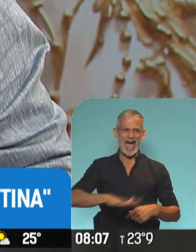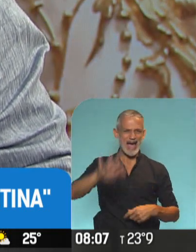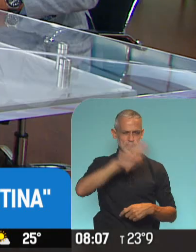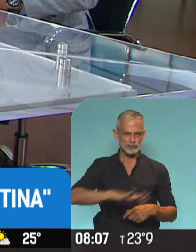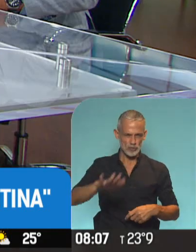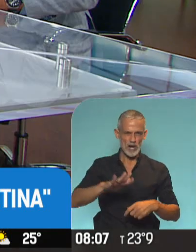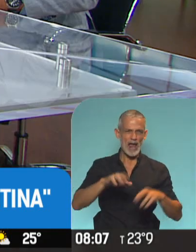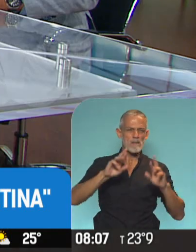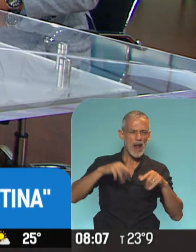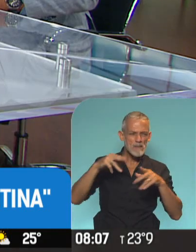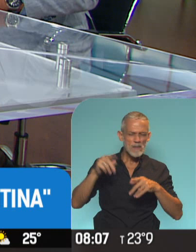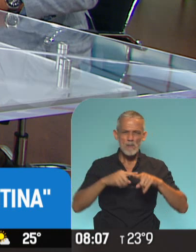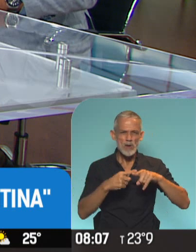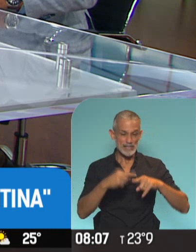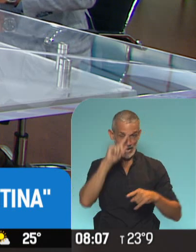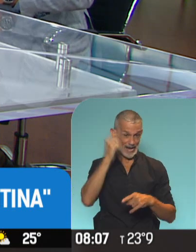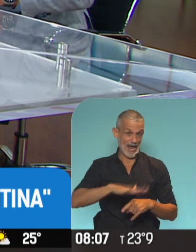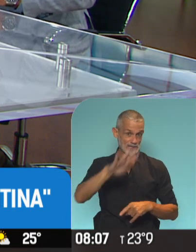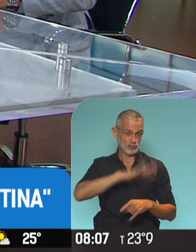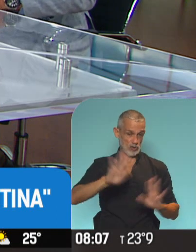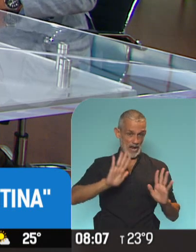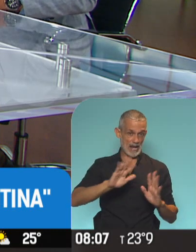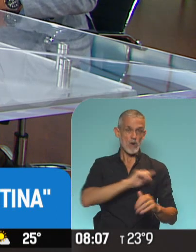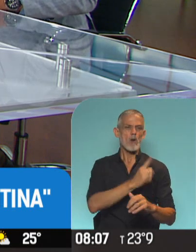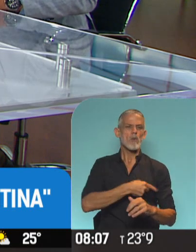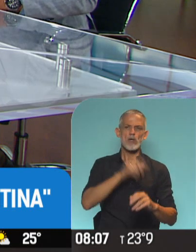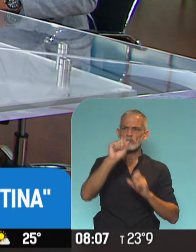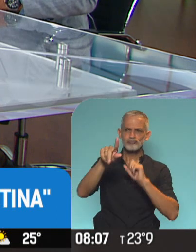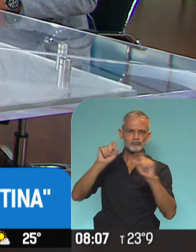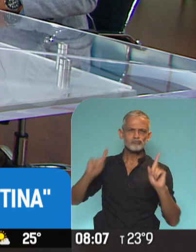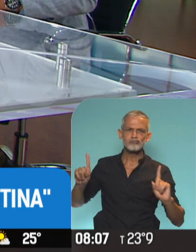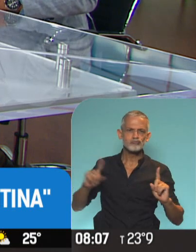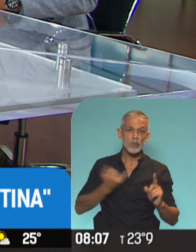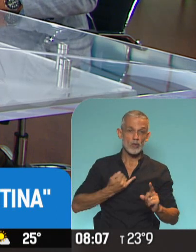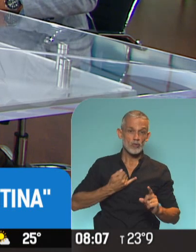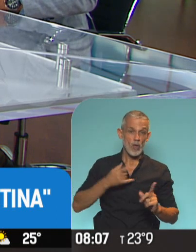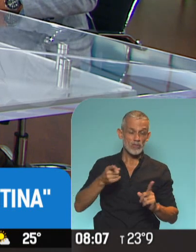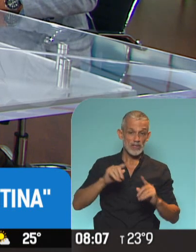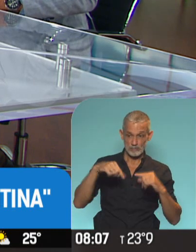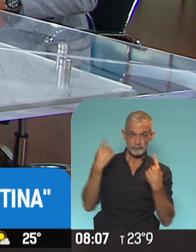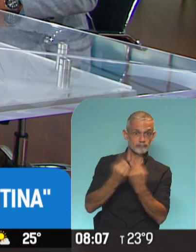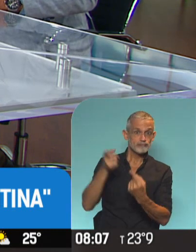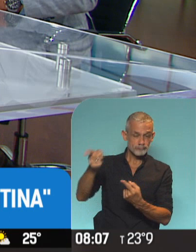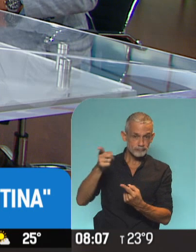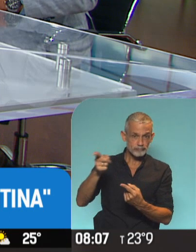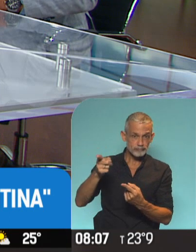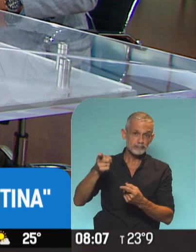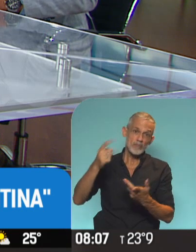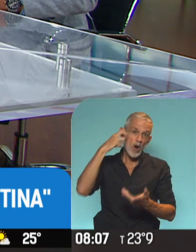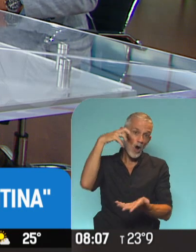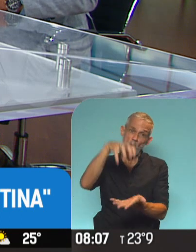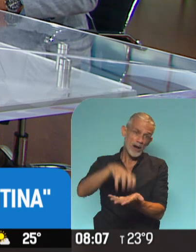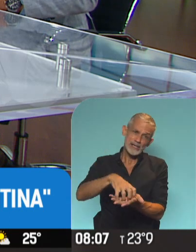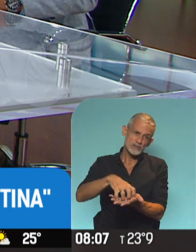ejecución de las políticas nacionales. Pero el poder de la soberanía del país reside en esa sala, que es el Congreso